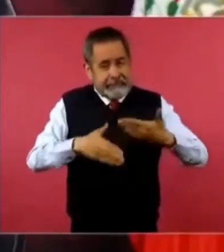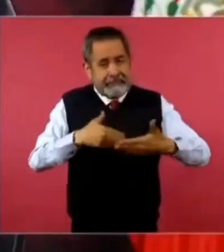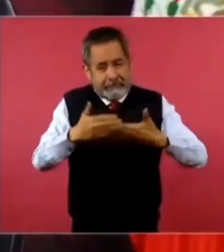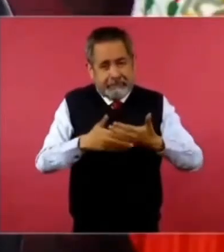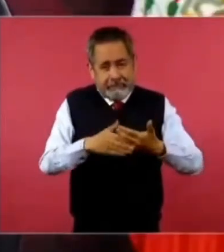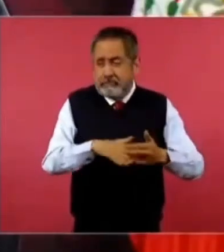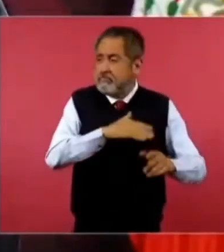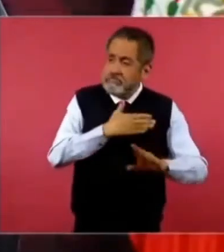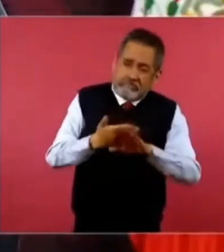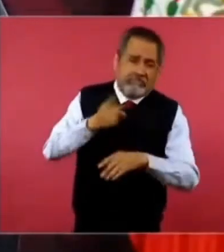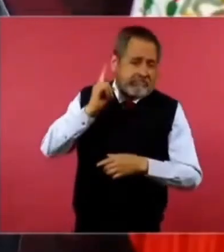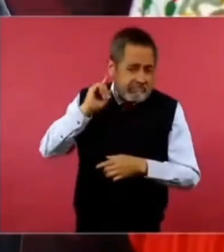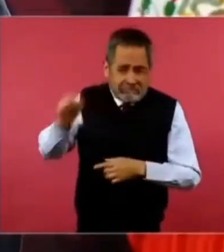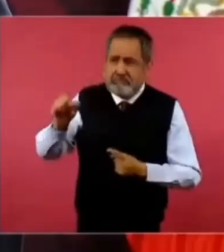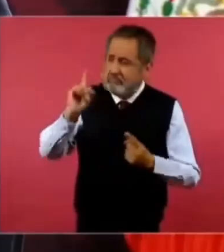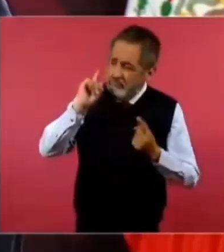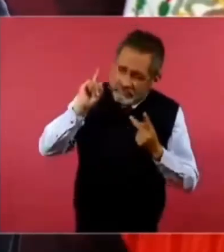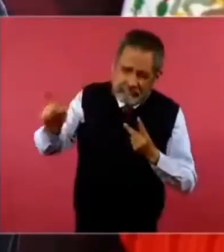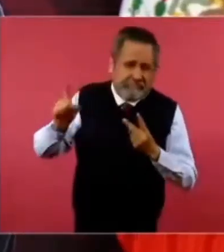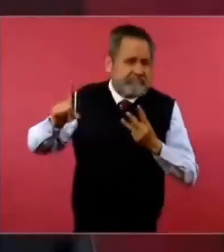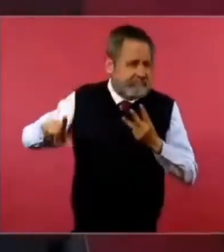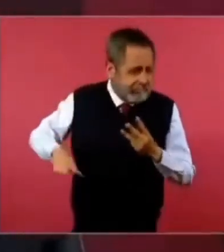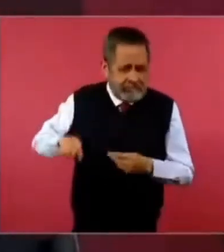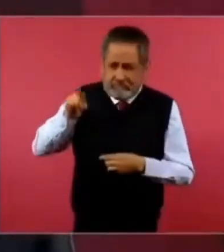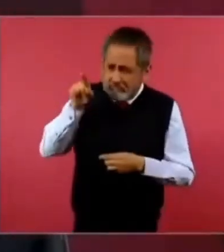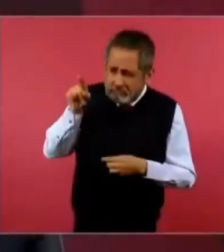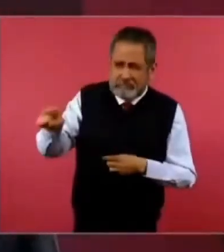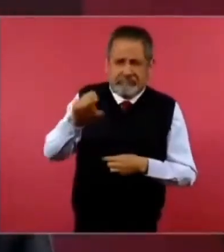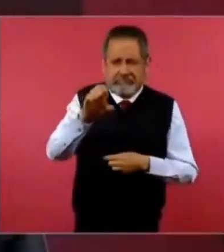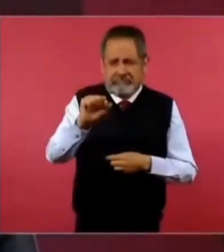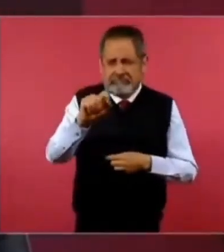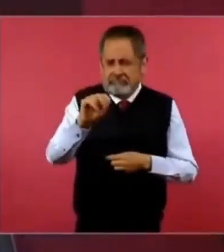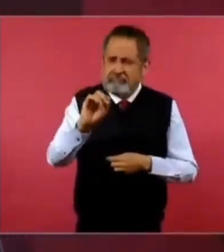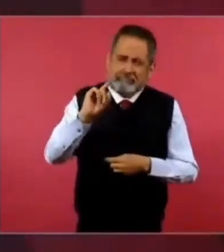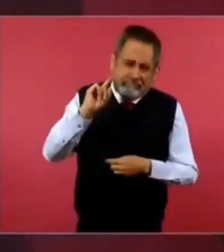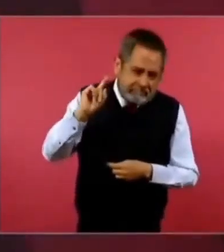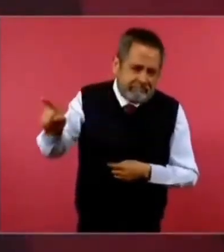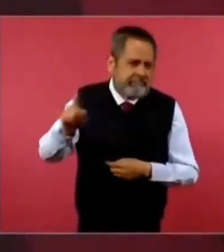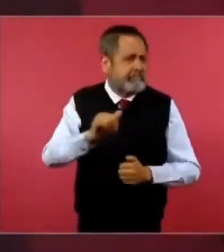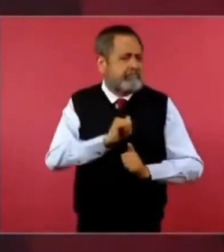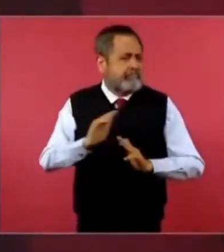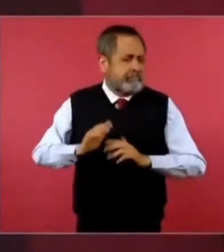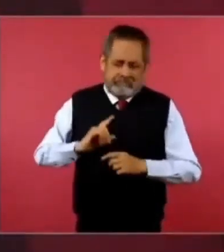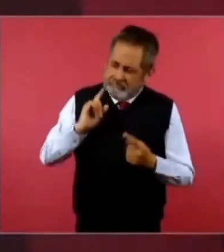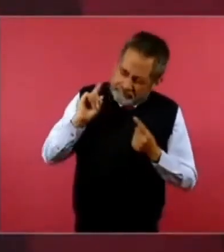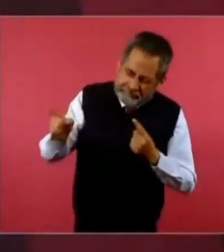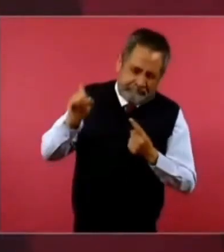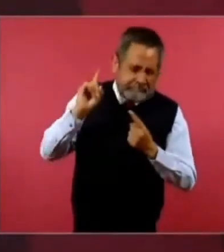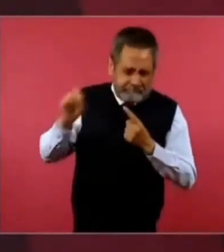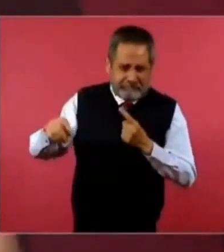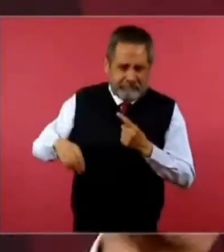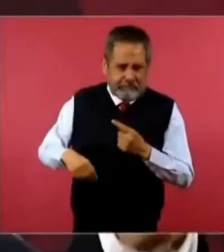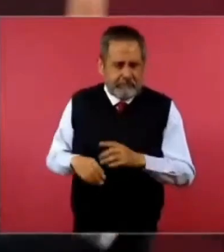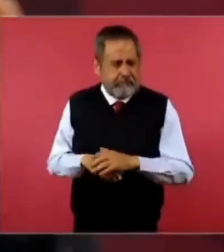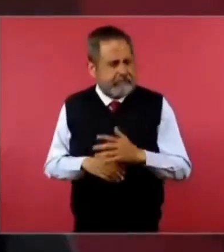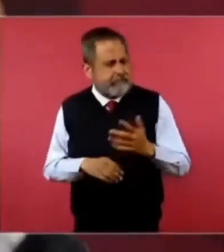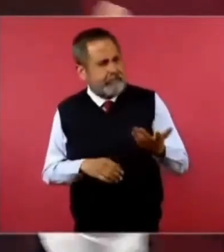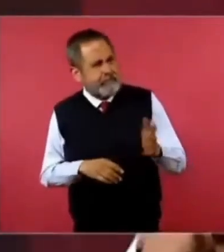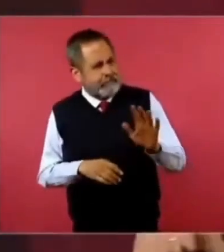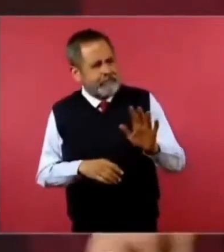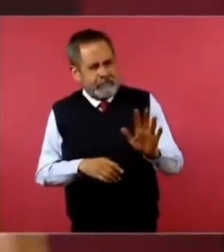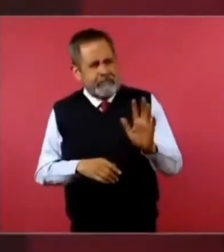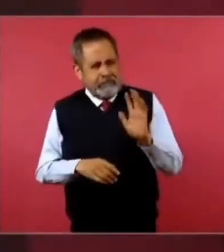fue el Estado, fue el Ejército, les ofrecimos,